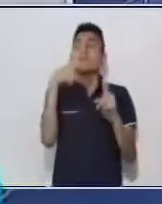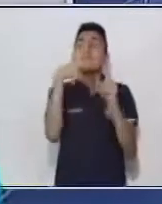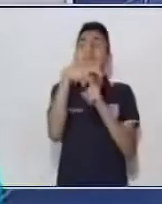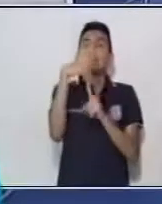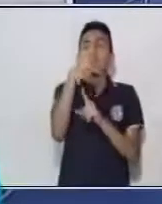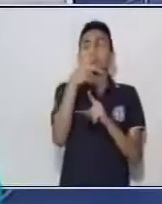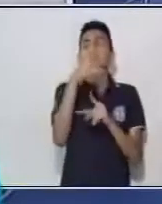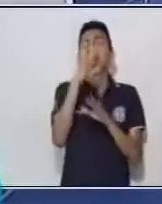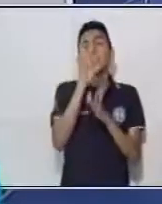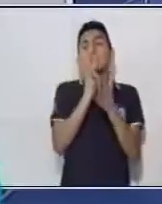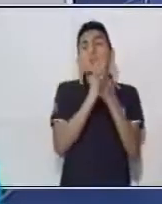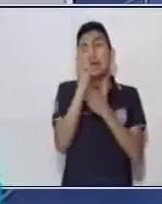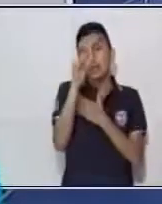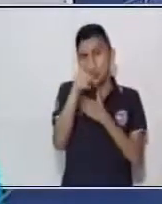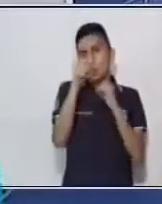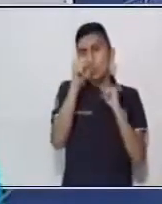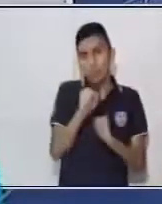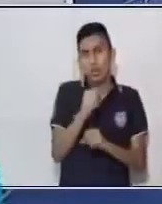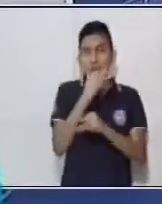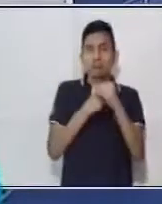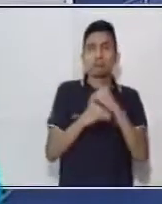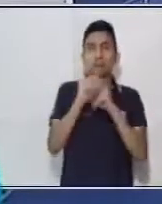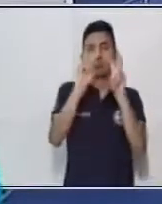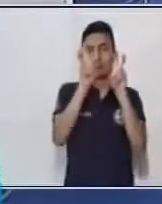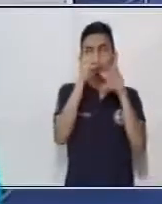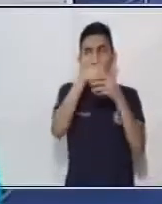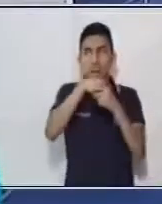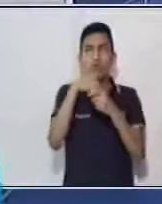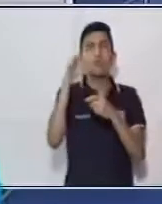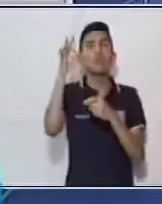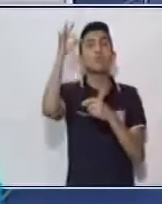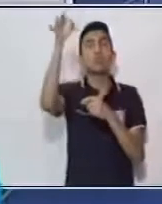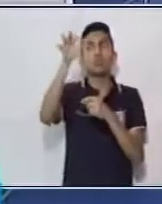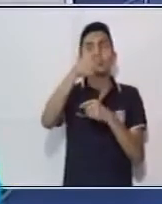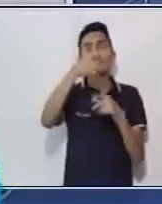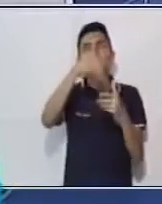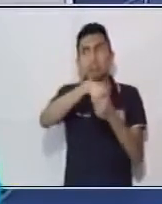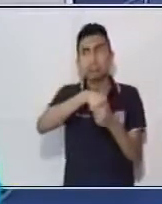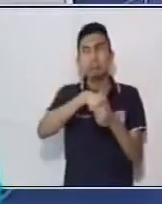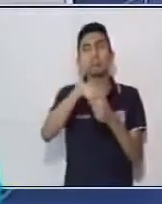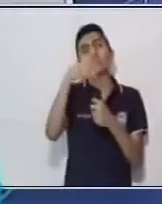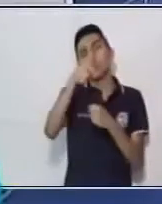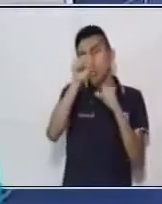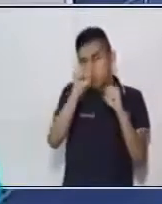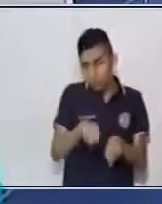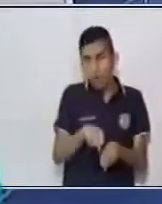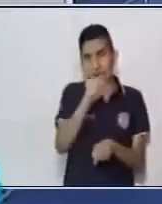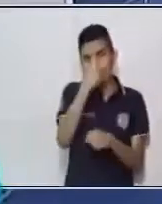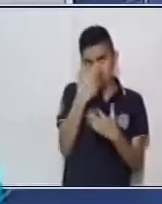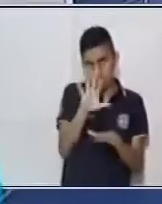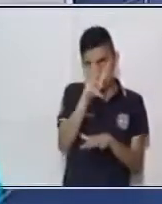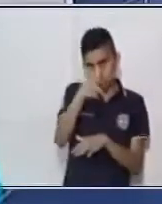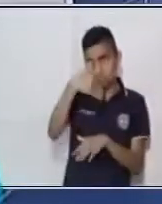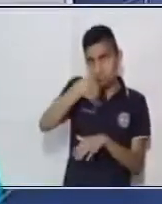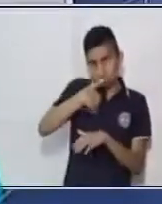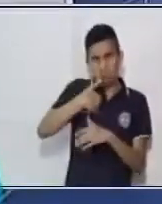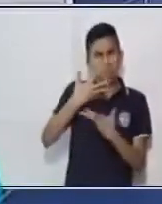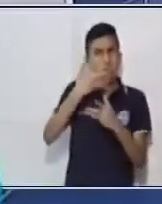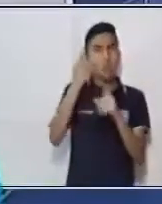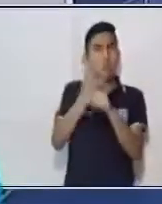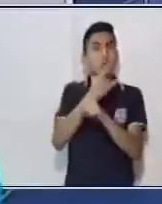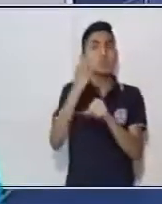este texto lo transformes tú a futuro y que lo puedas transformar utilizando